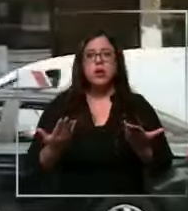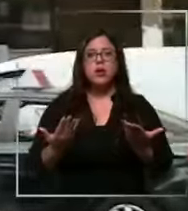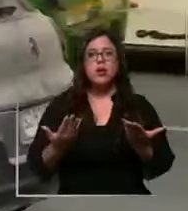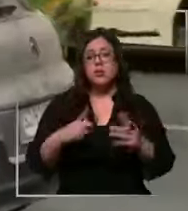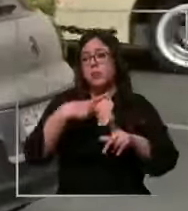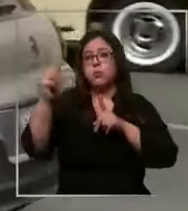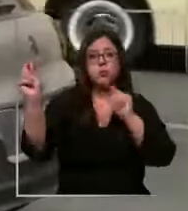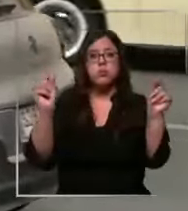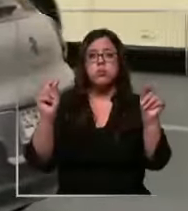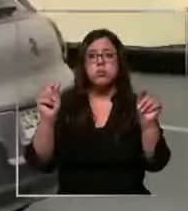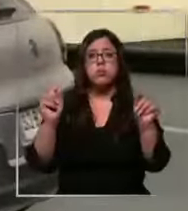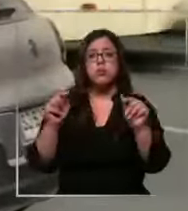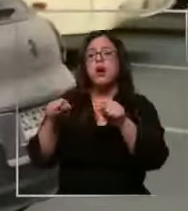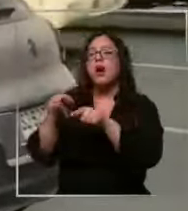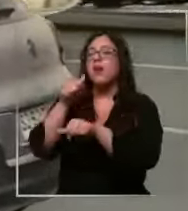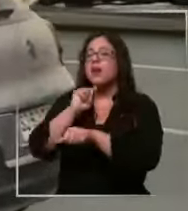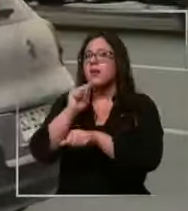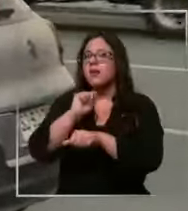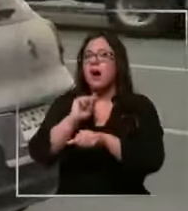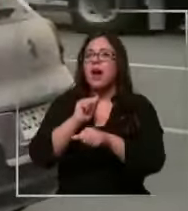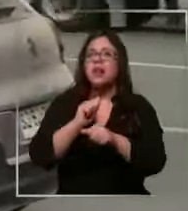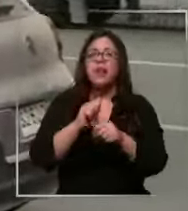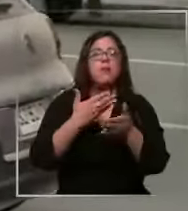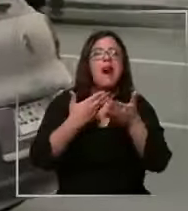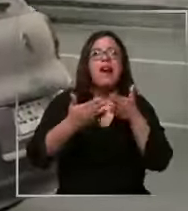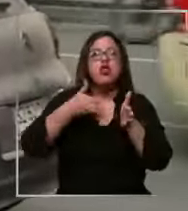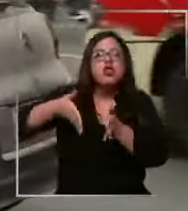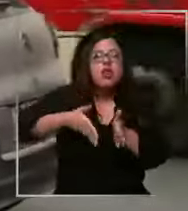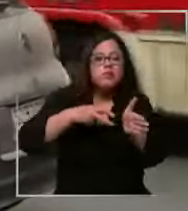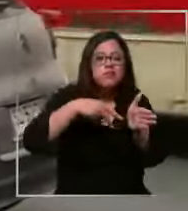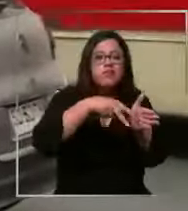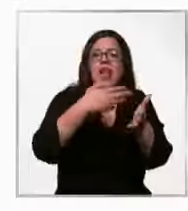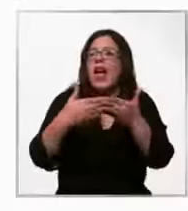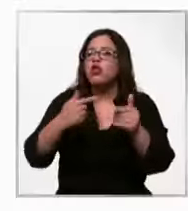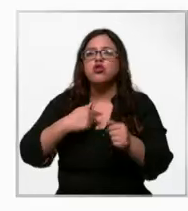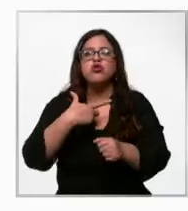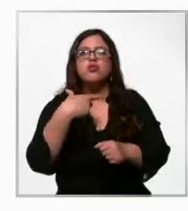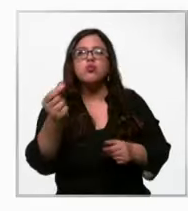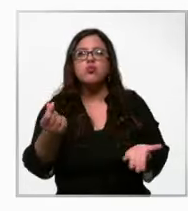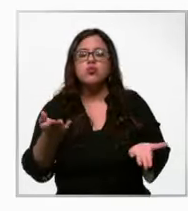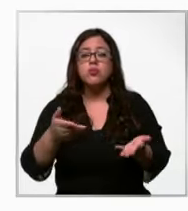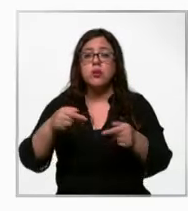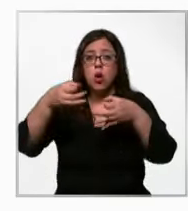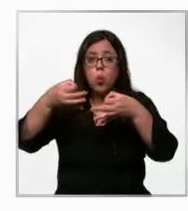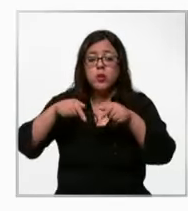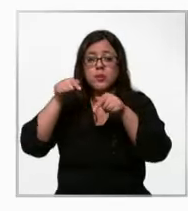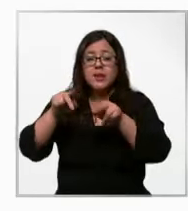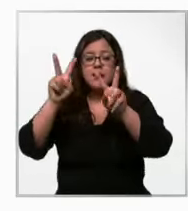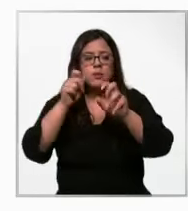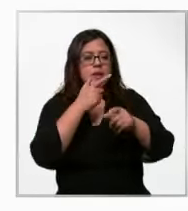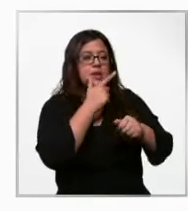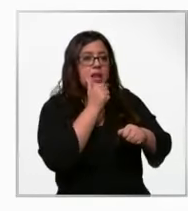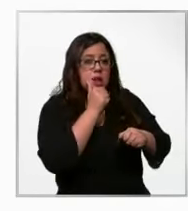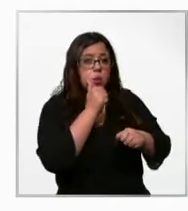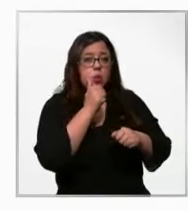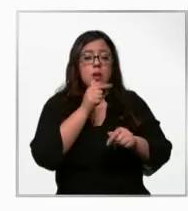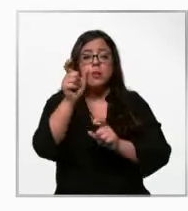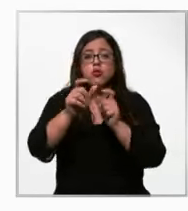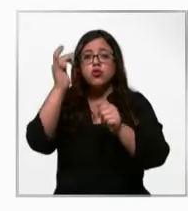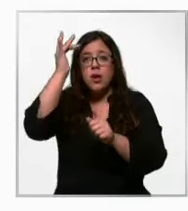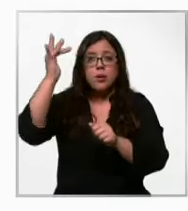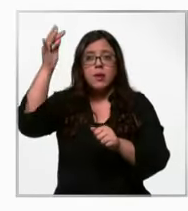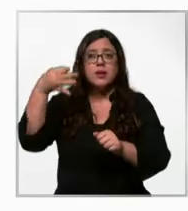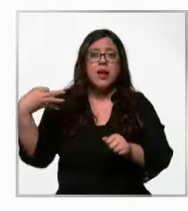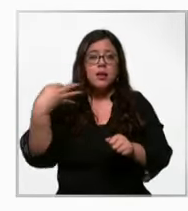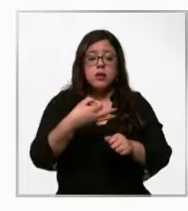evacuación. Hace falta decir por dónde evacuar, eso sí. Sistema que, pese a los cuestionamientos, según los expertos,